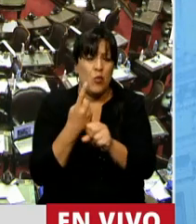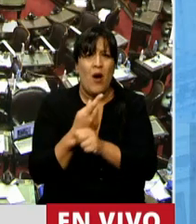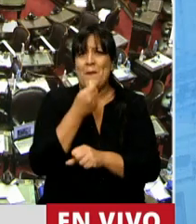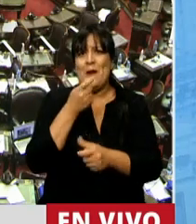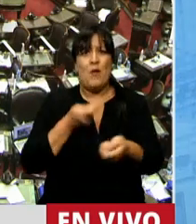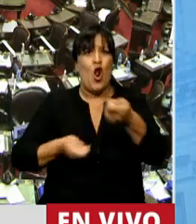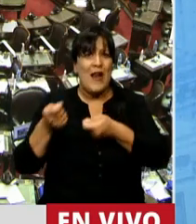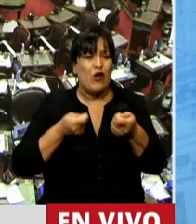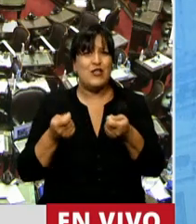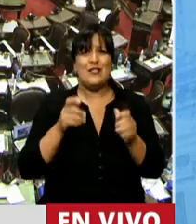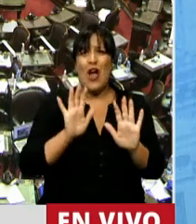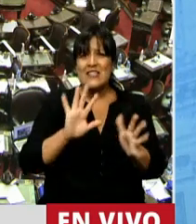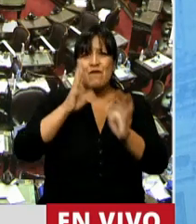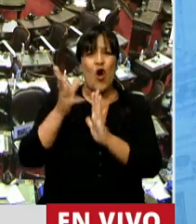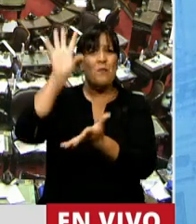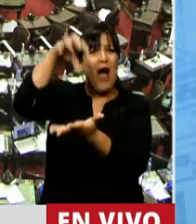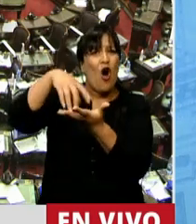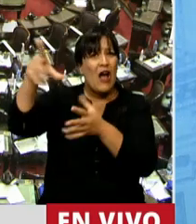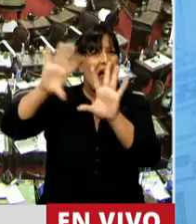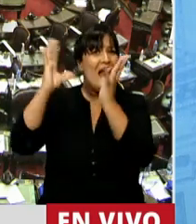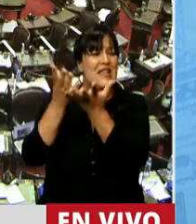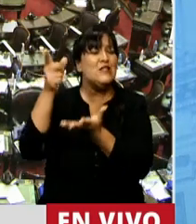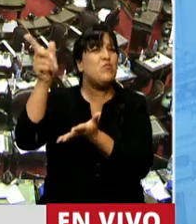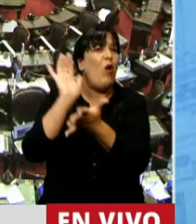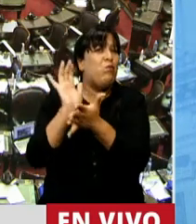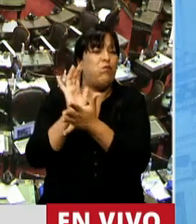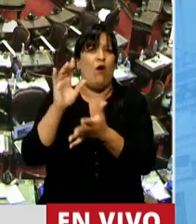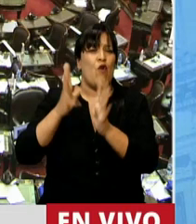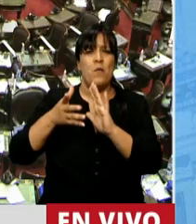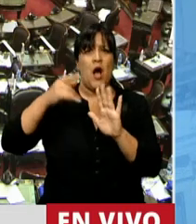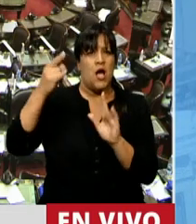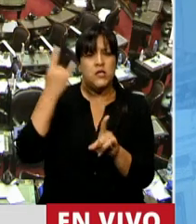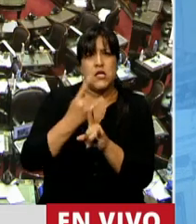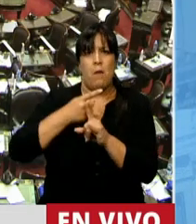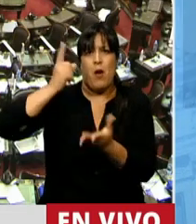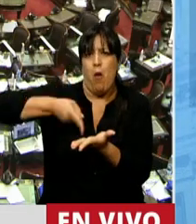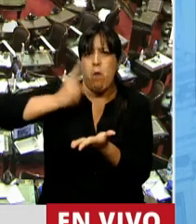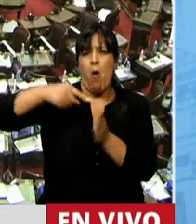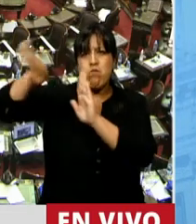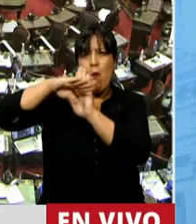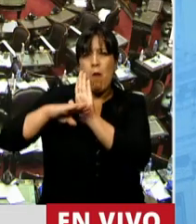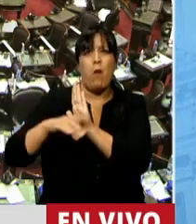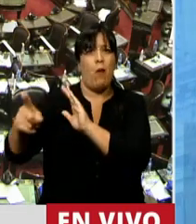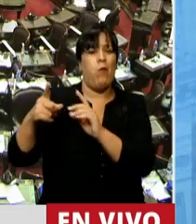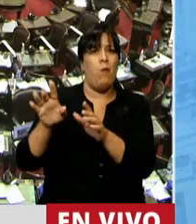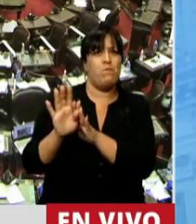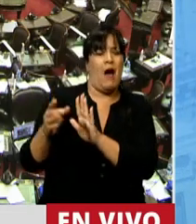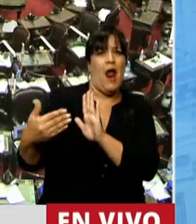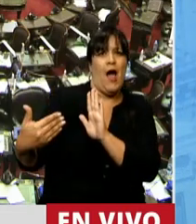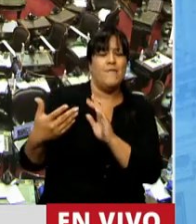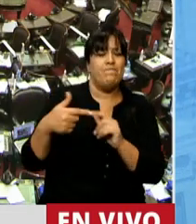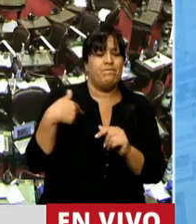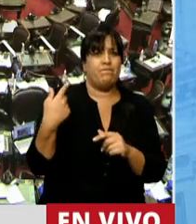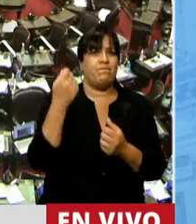una negociación con un organismo que históricamente ha sido sinónimo de condicionamientos, de postración de nuestra economía y de imposición